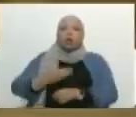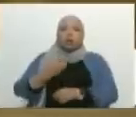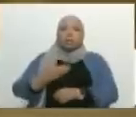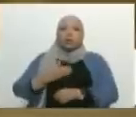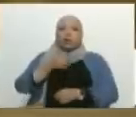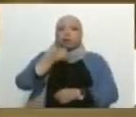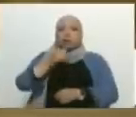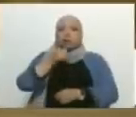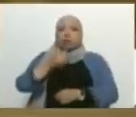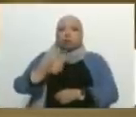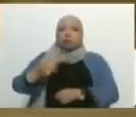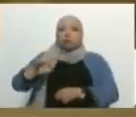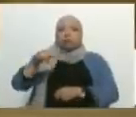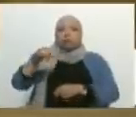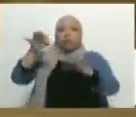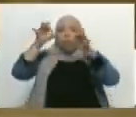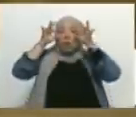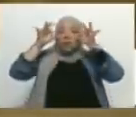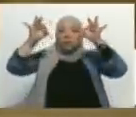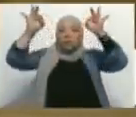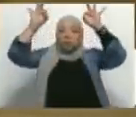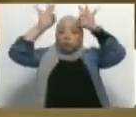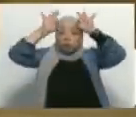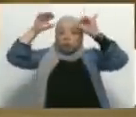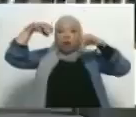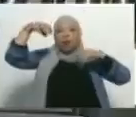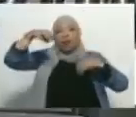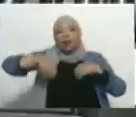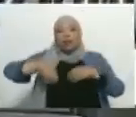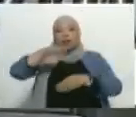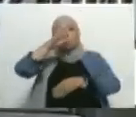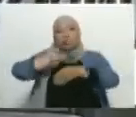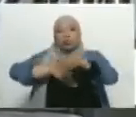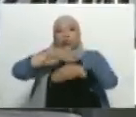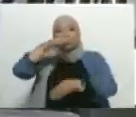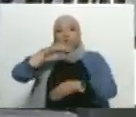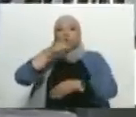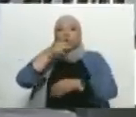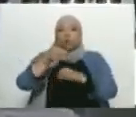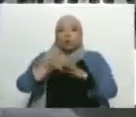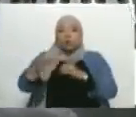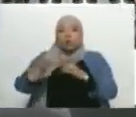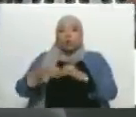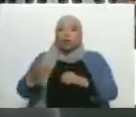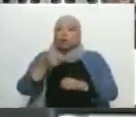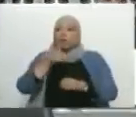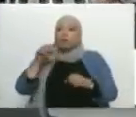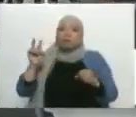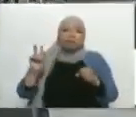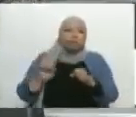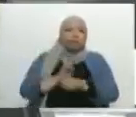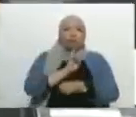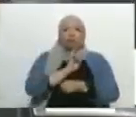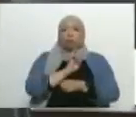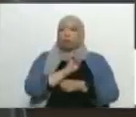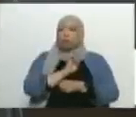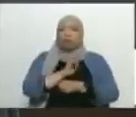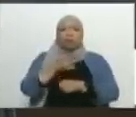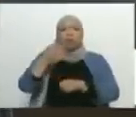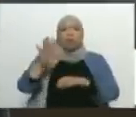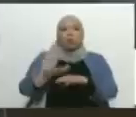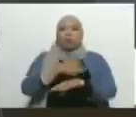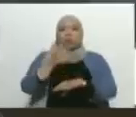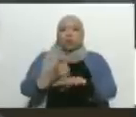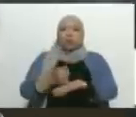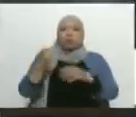municipio Simón Rodríguez del estado Anzoátegui, ciudadano Ernesto Paraqueima, quien violó de manera flagrante